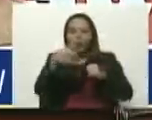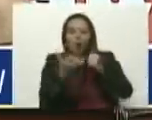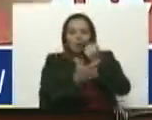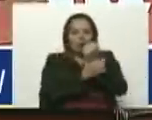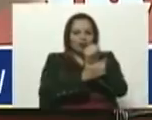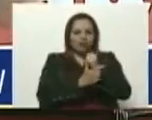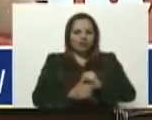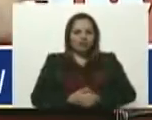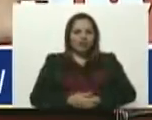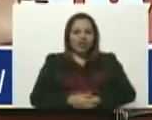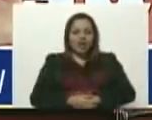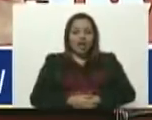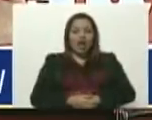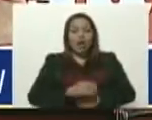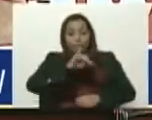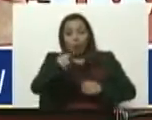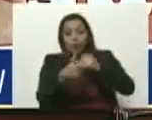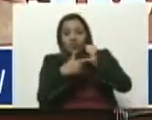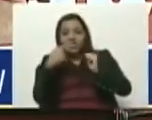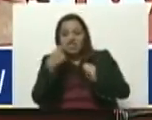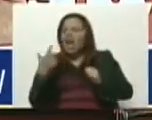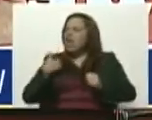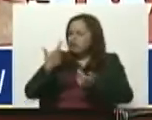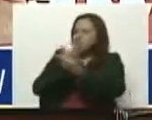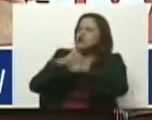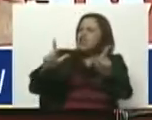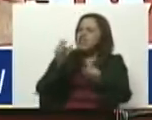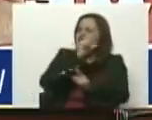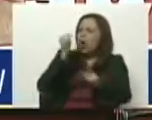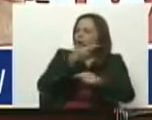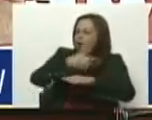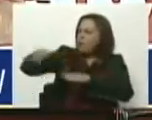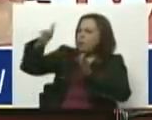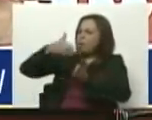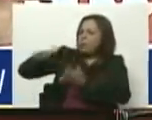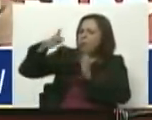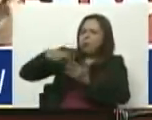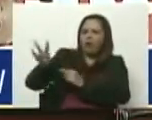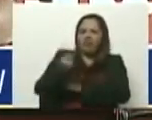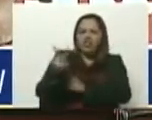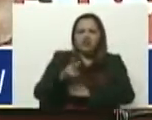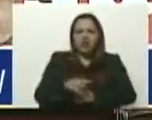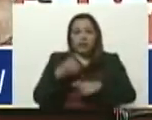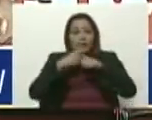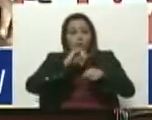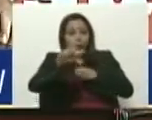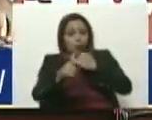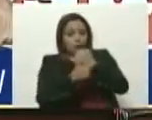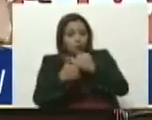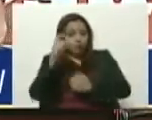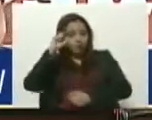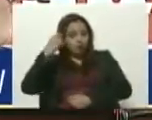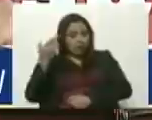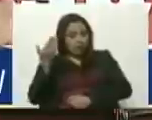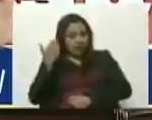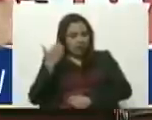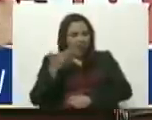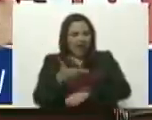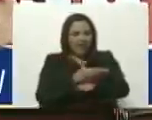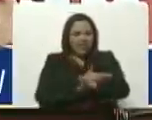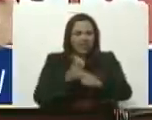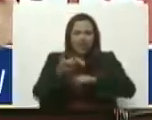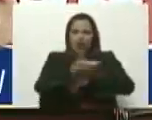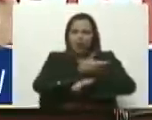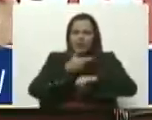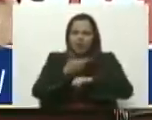garantizarle el paso libre de drogas por eso cuarto alemania recuerden aquel señor que era gobernante